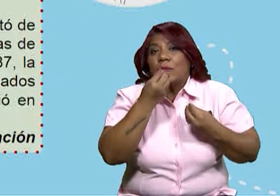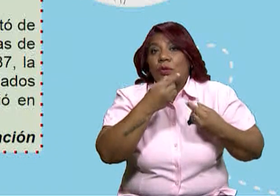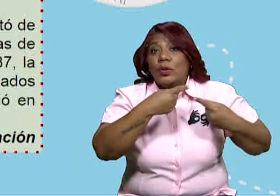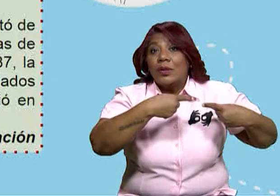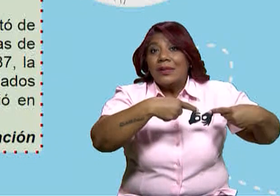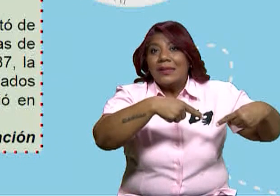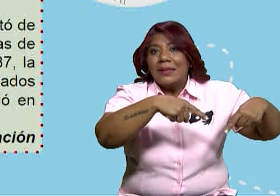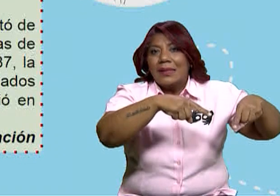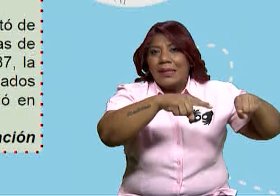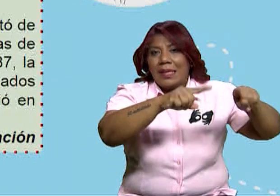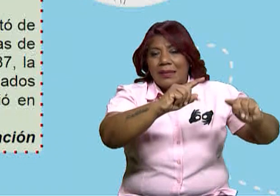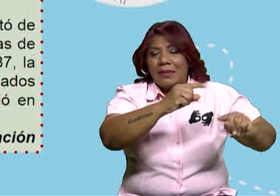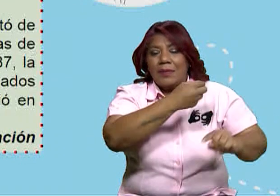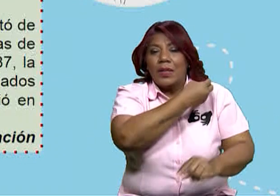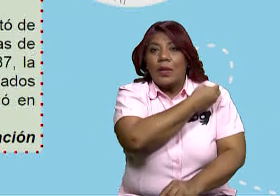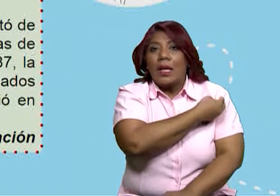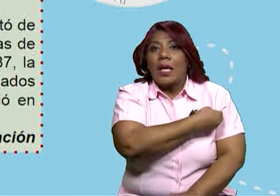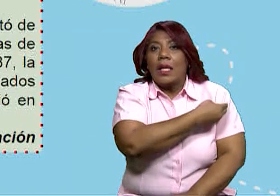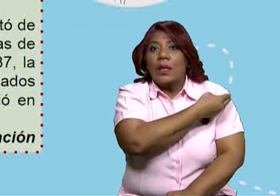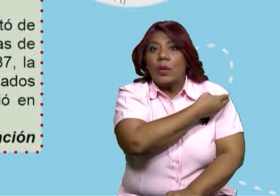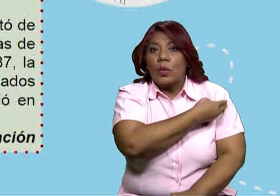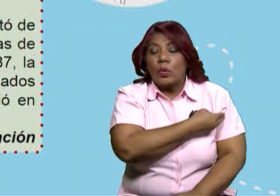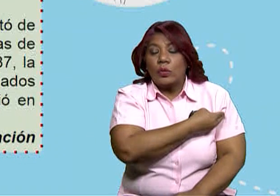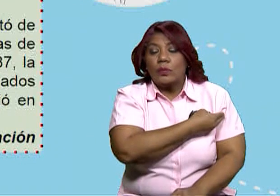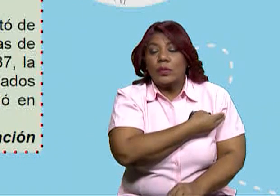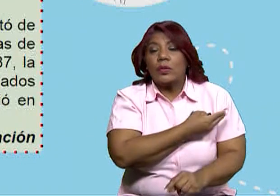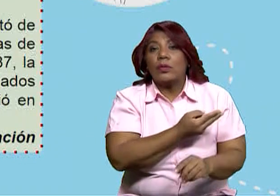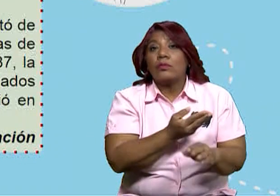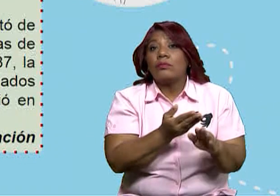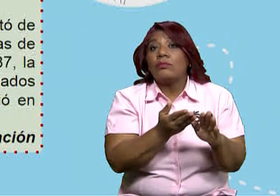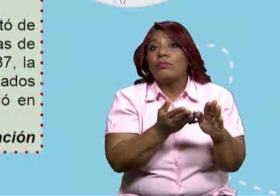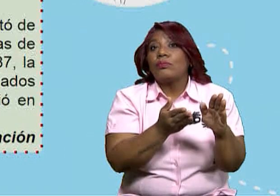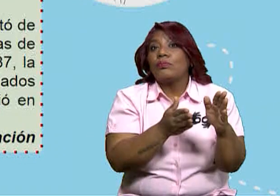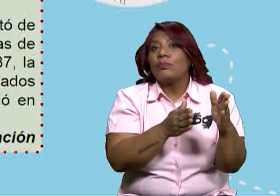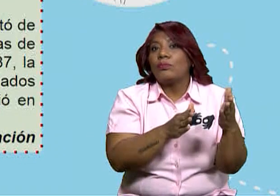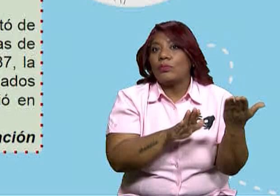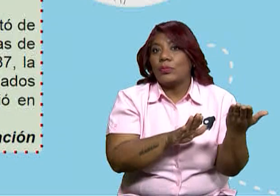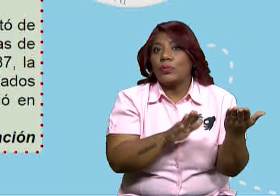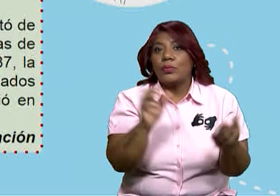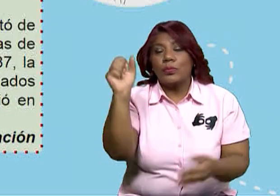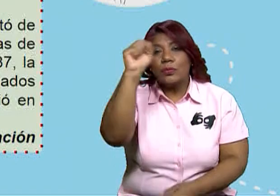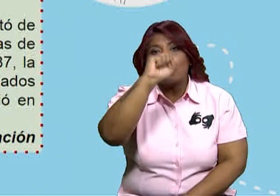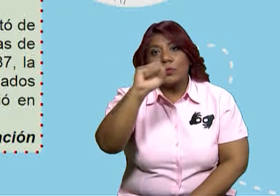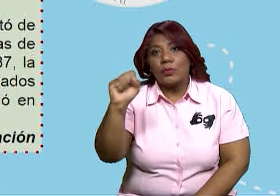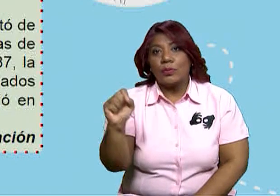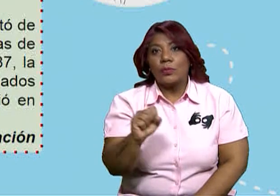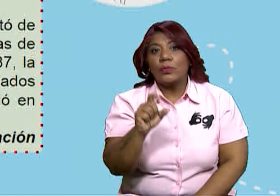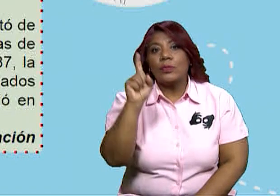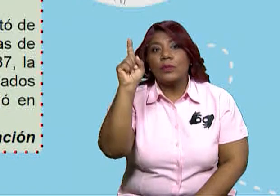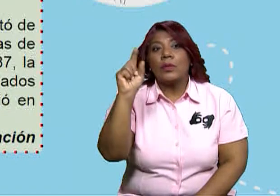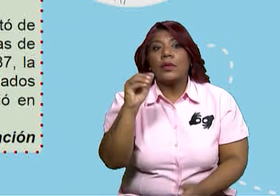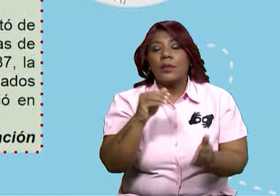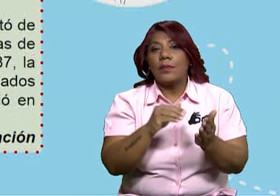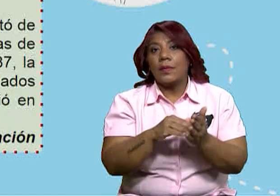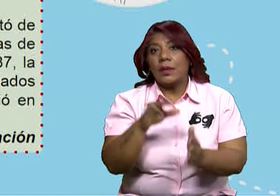Calcuta, donde permaneció hasta que murió en septiembre de